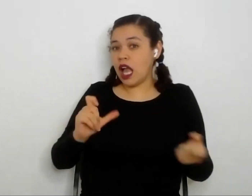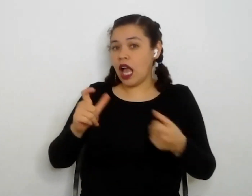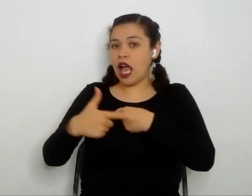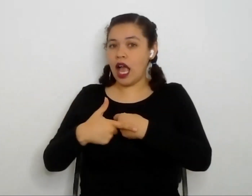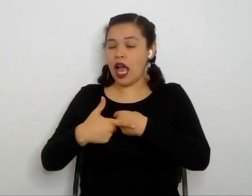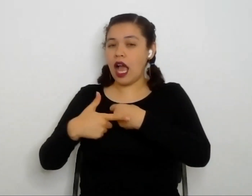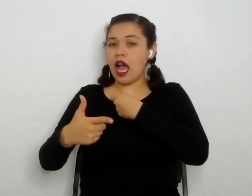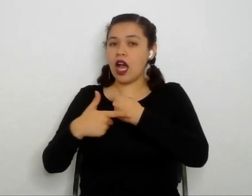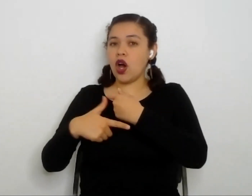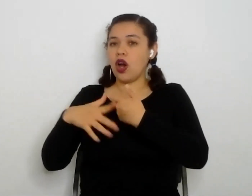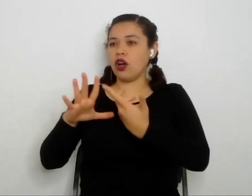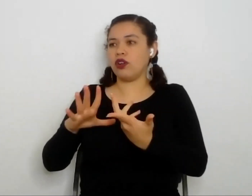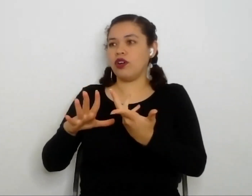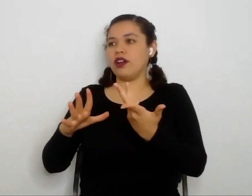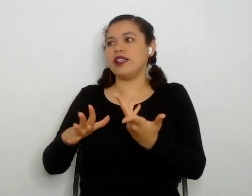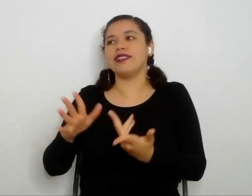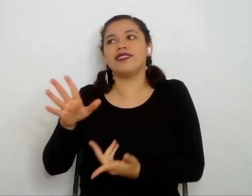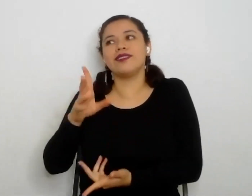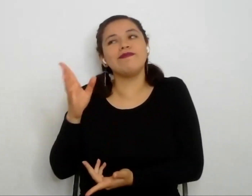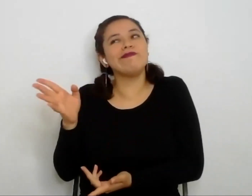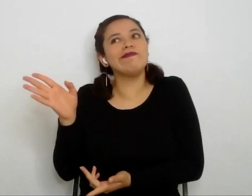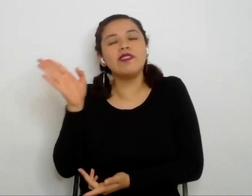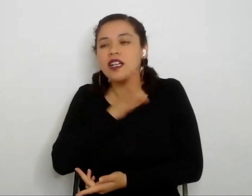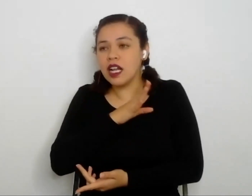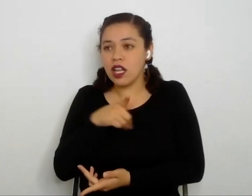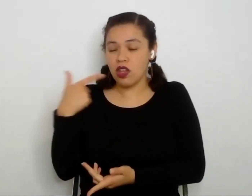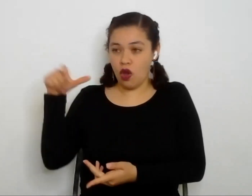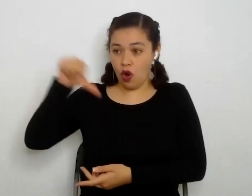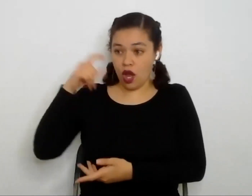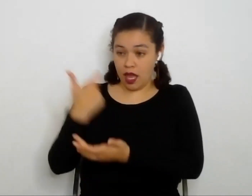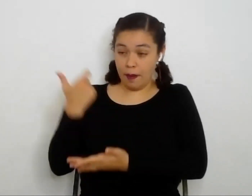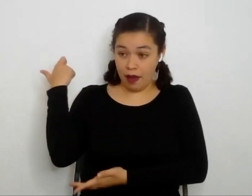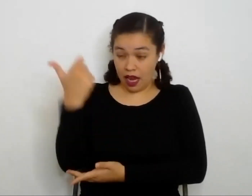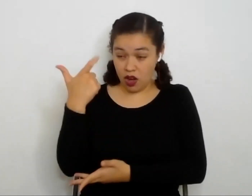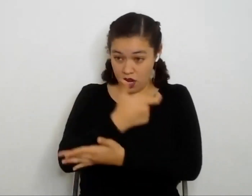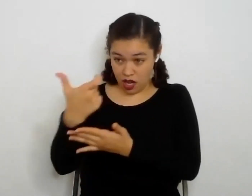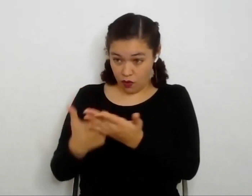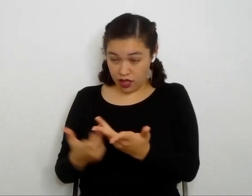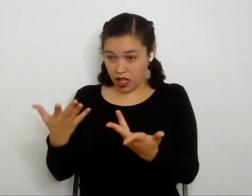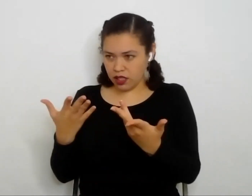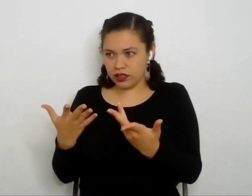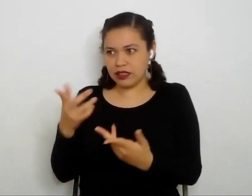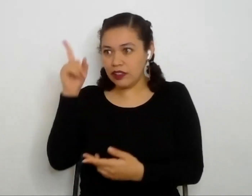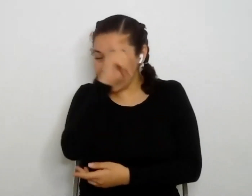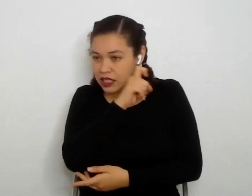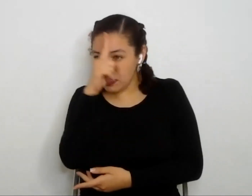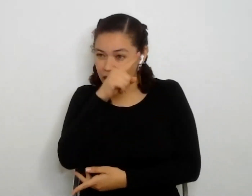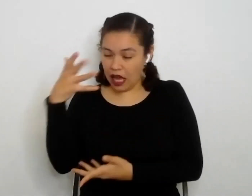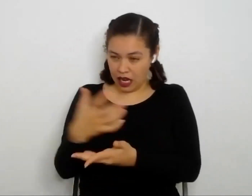incorrecta. Pagarlo hoy, y si no te salen las cuentas, no es negocio eso.